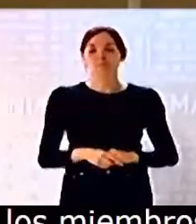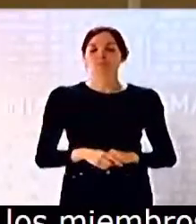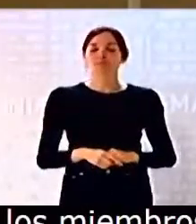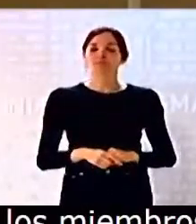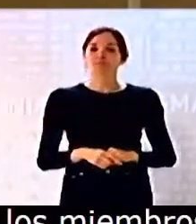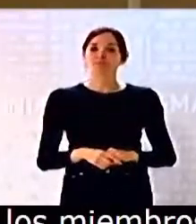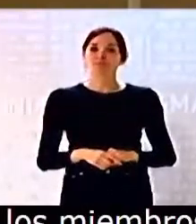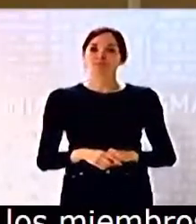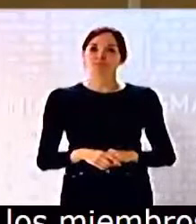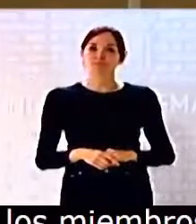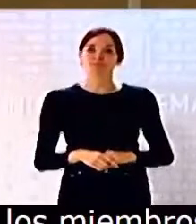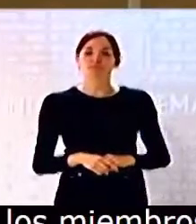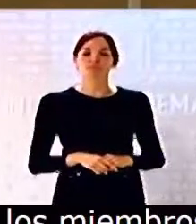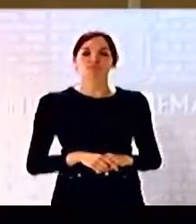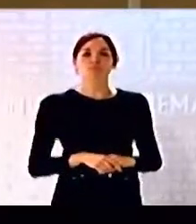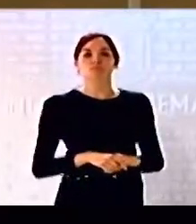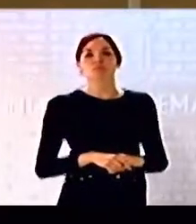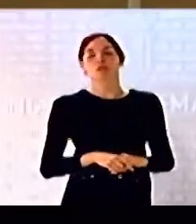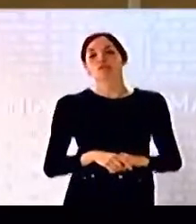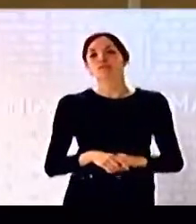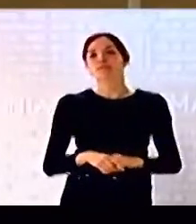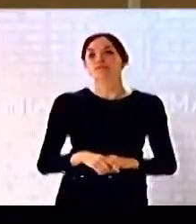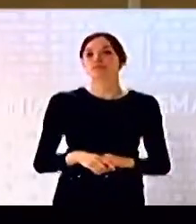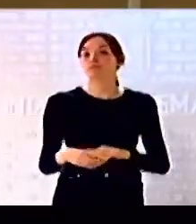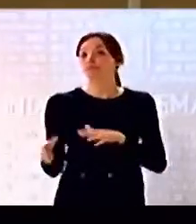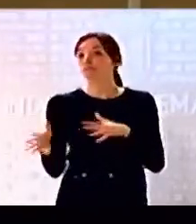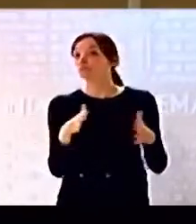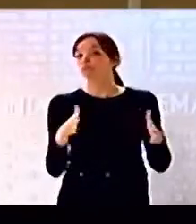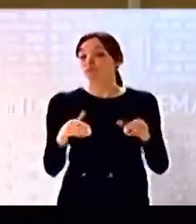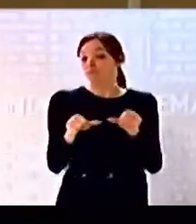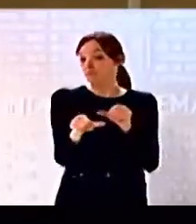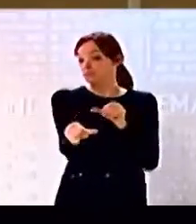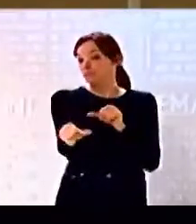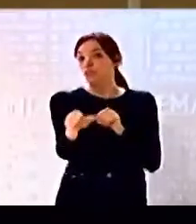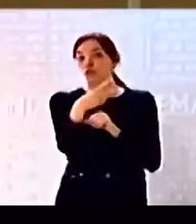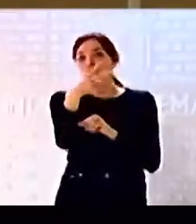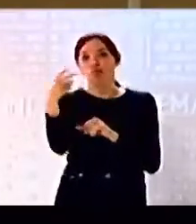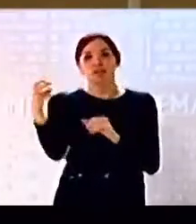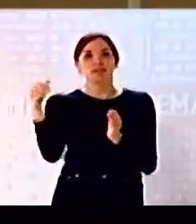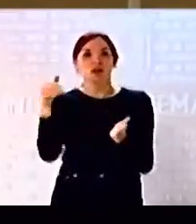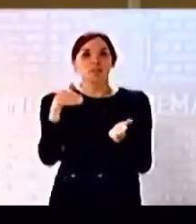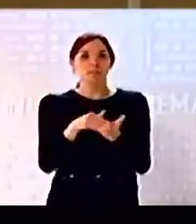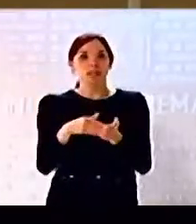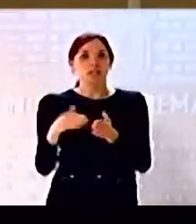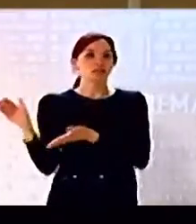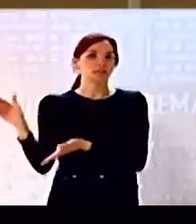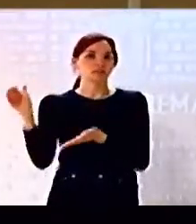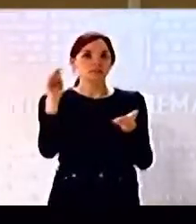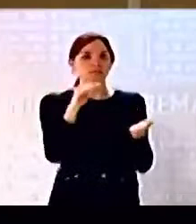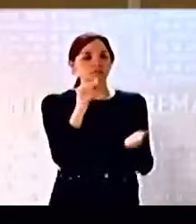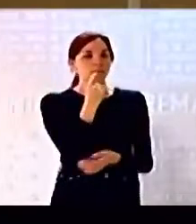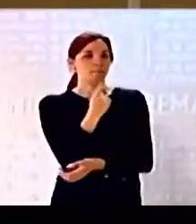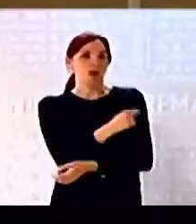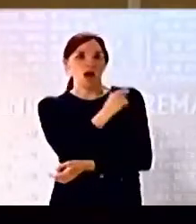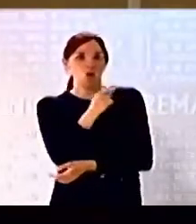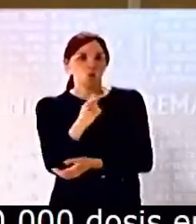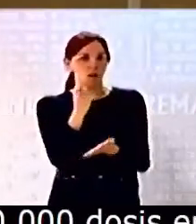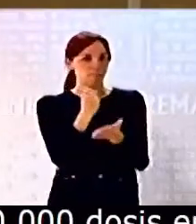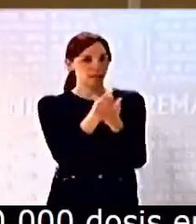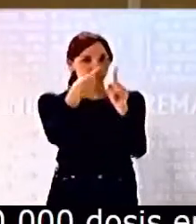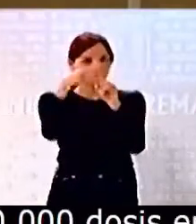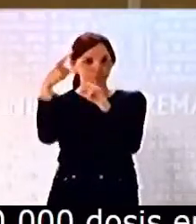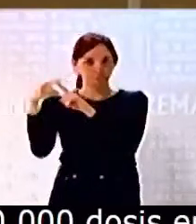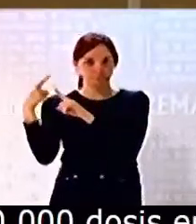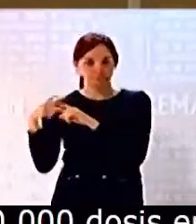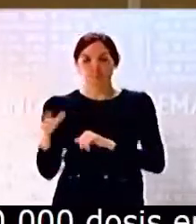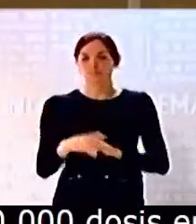lo largo del mes de abril recibiremos del orden de 200.000 dosis entre unas vacunas y otras. Ya les digo, en la próxima